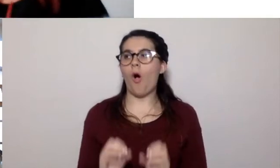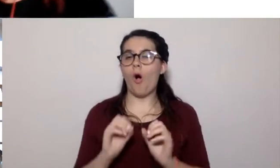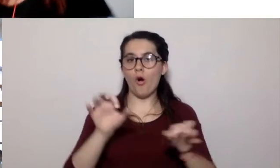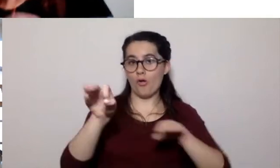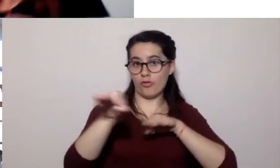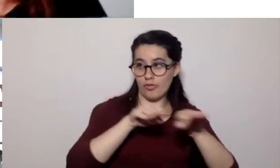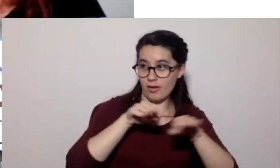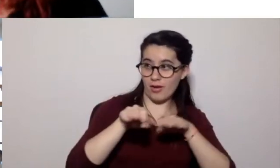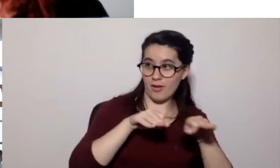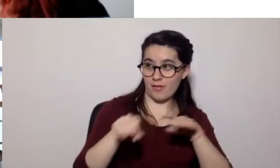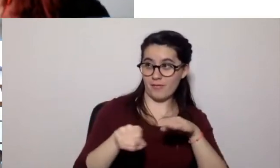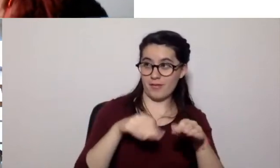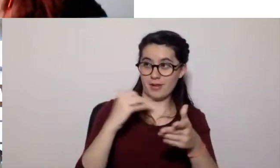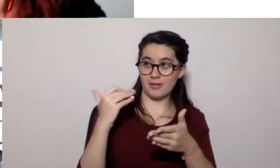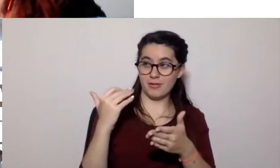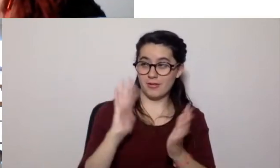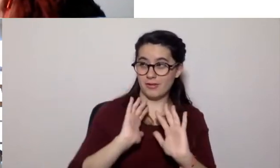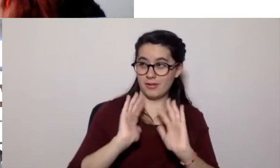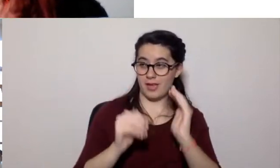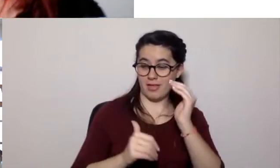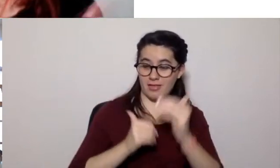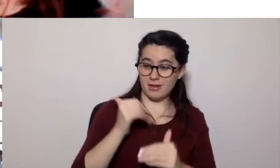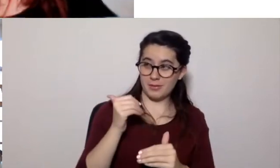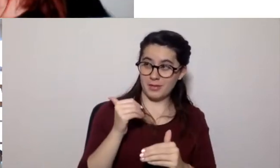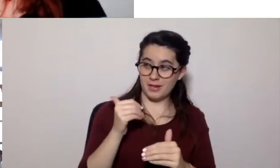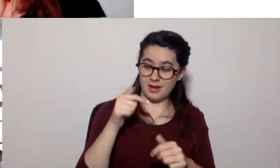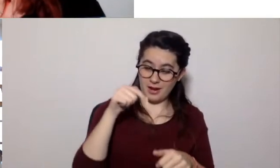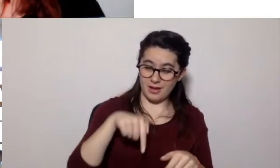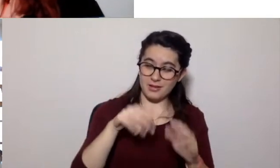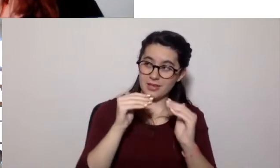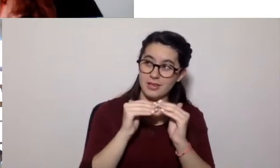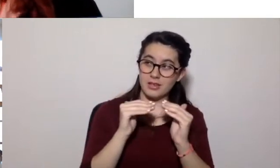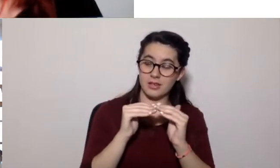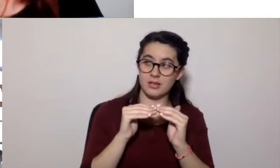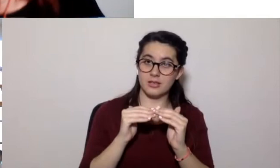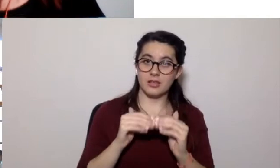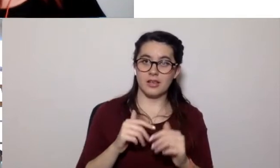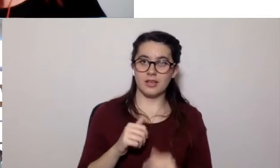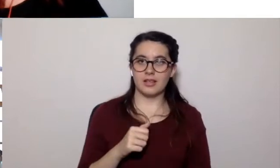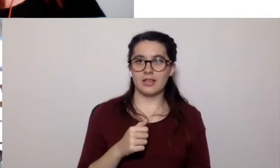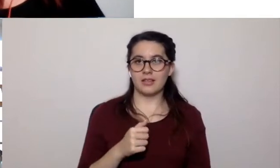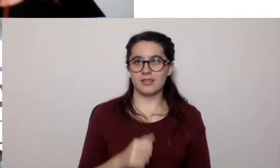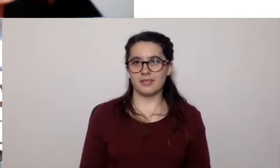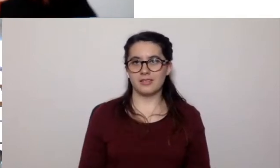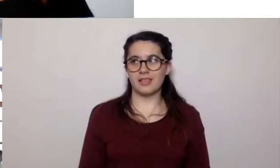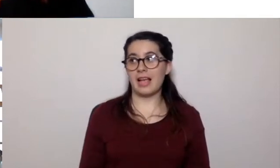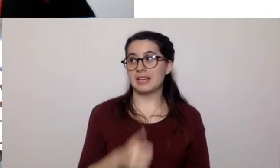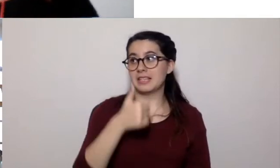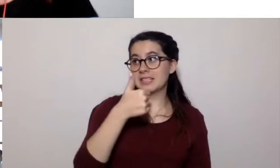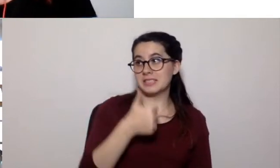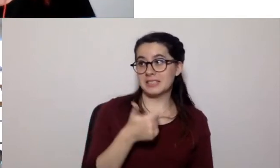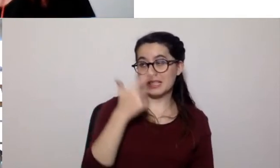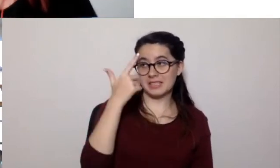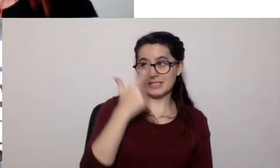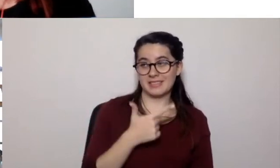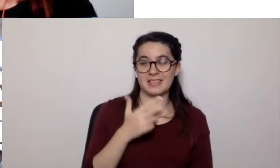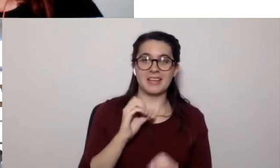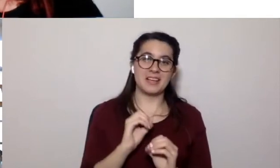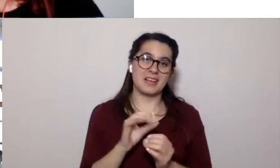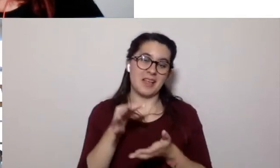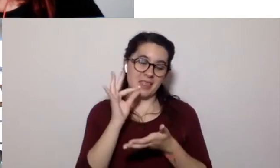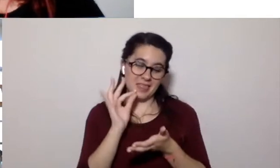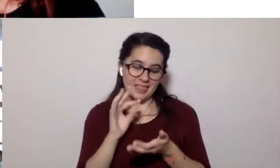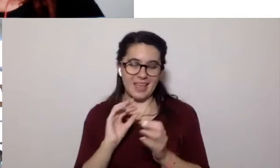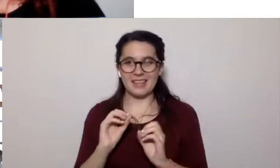simplemente, ¿no? Y no terminó claro. 7 horas del, ya déjate del, ya no eran las 6 del té, ¿no? Sino las 7 del rompecabezas.